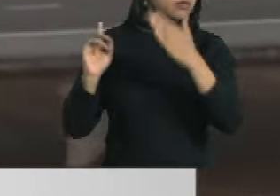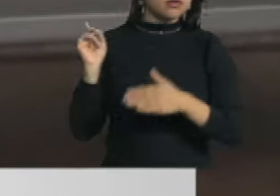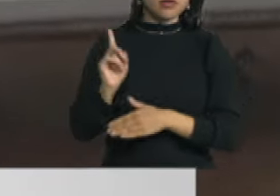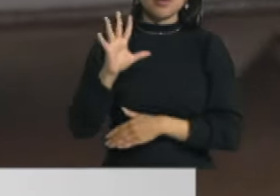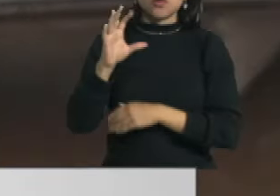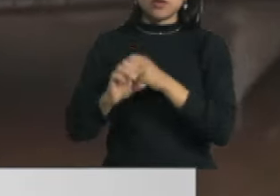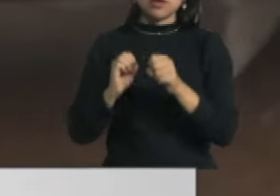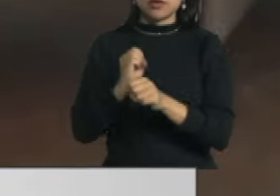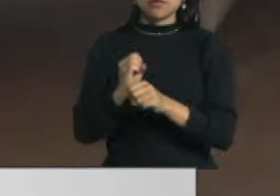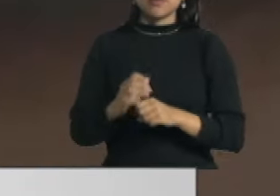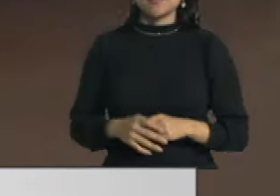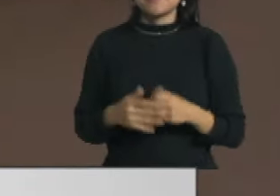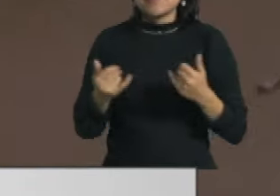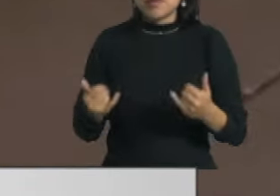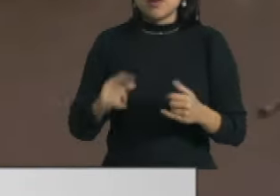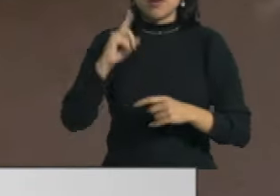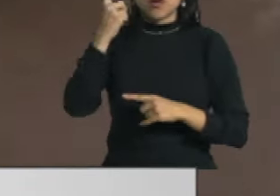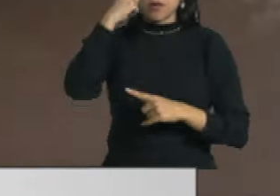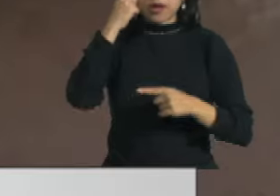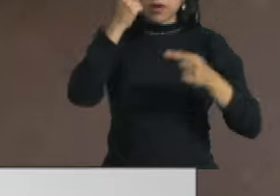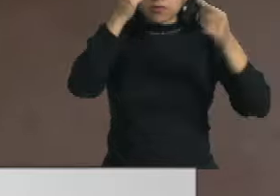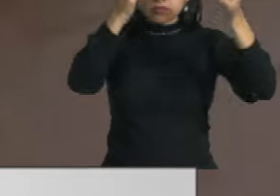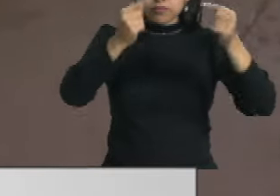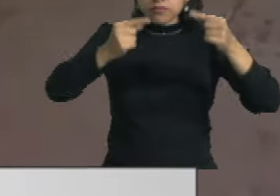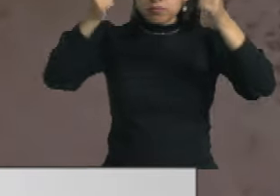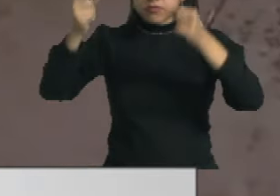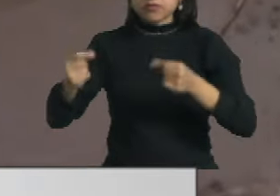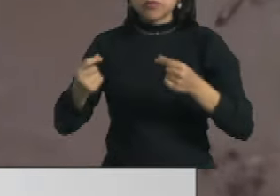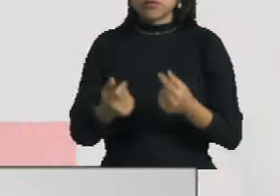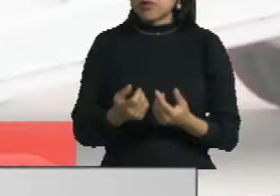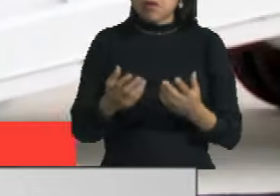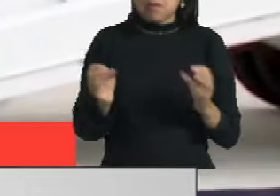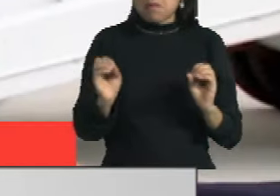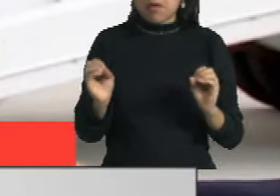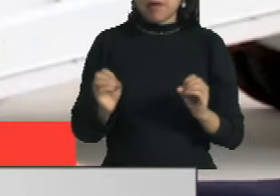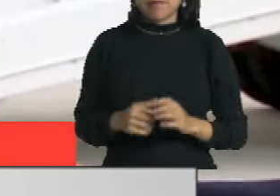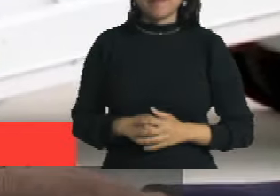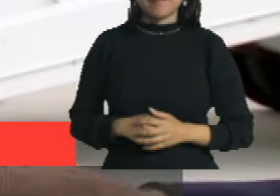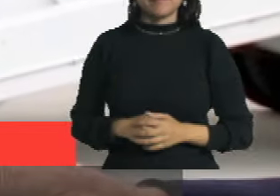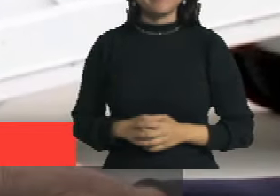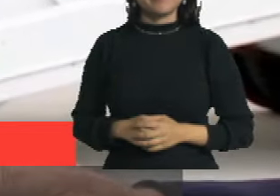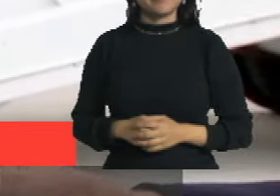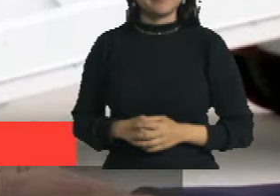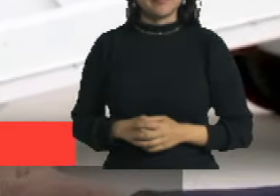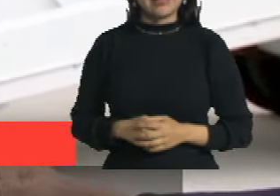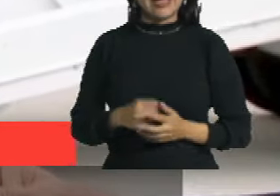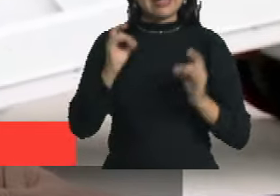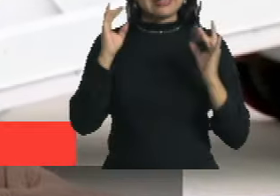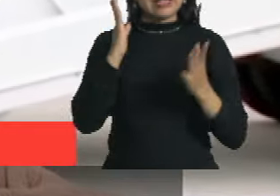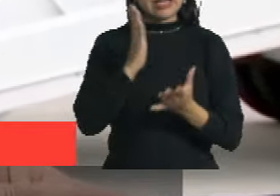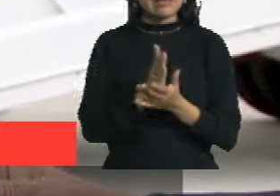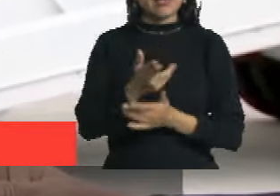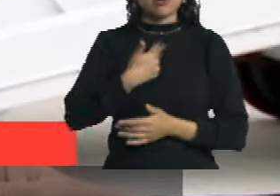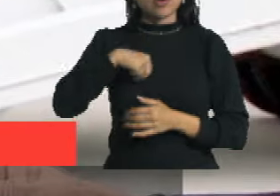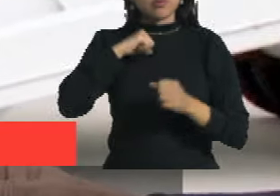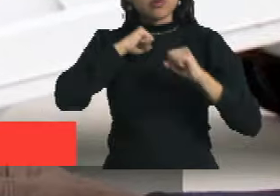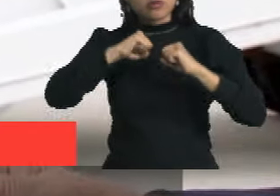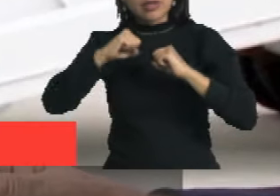Sin embargo, el gobierno aún no entrega unas cifras totales del fenómeno. It's tragic. As a matter of fact, we're trying to get the exact